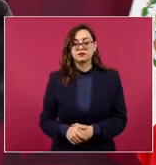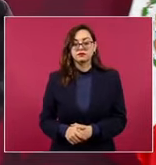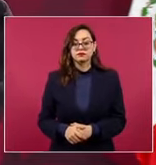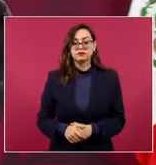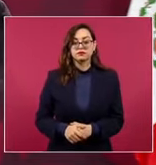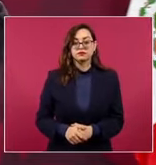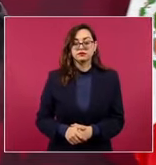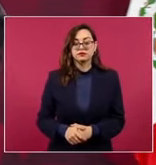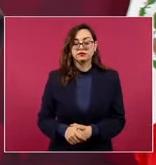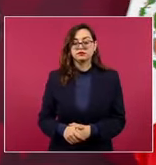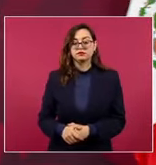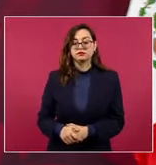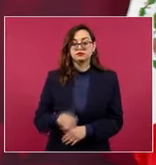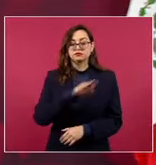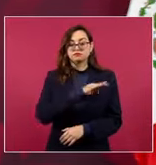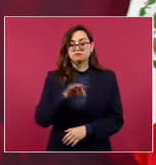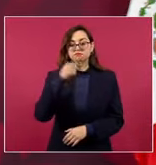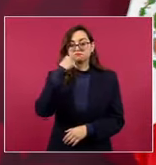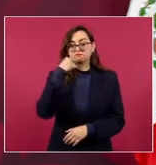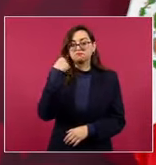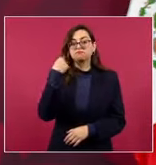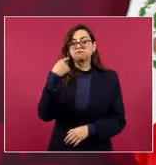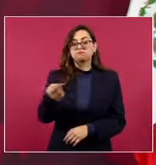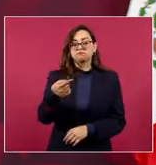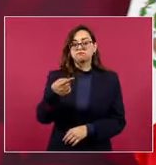miren, pañuelito blanco.